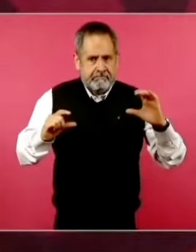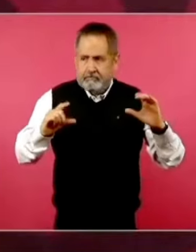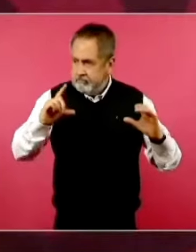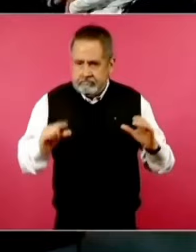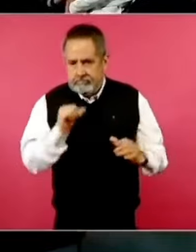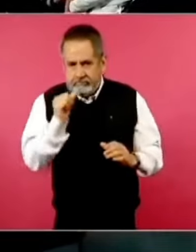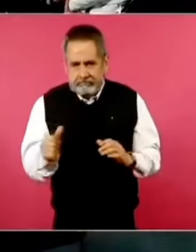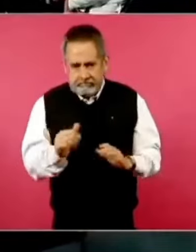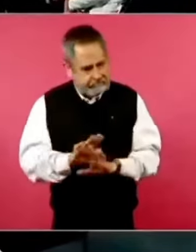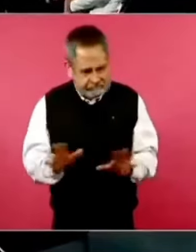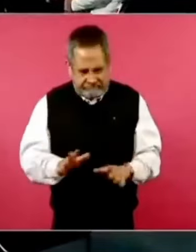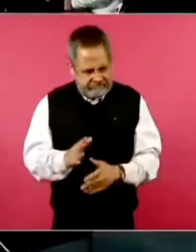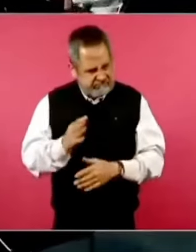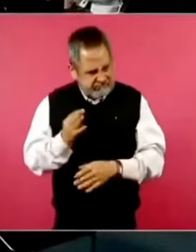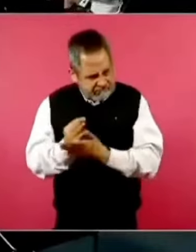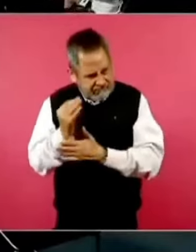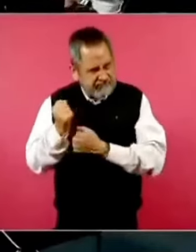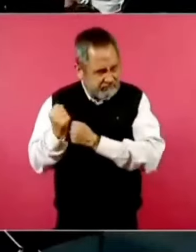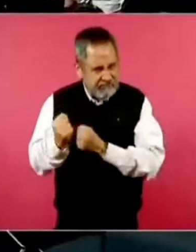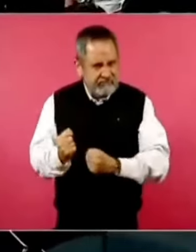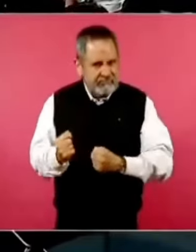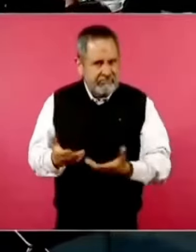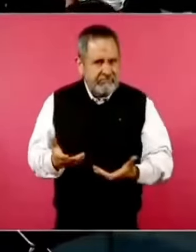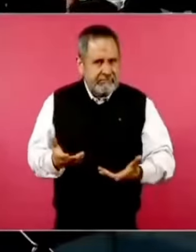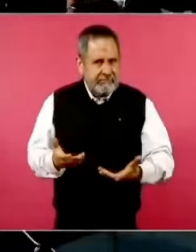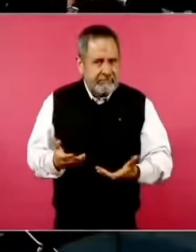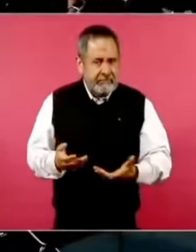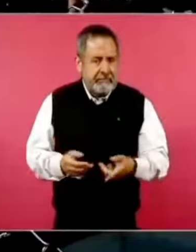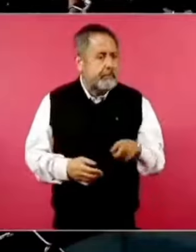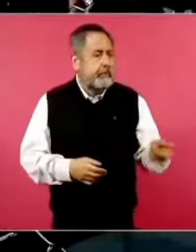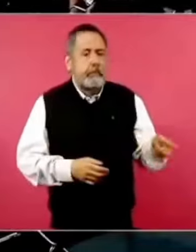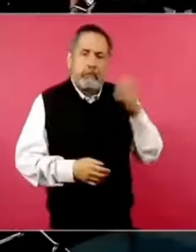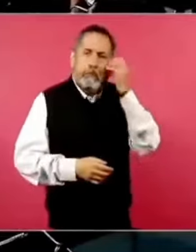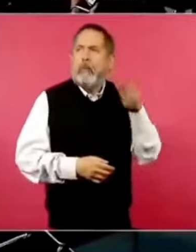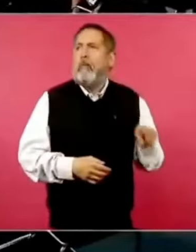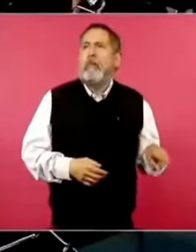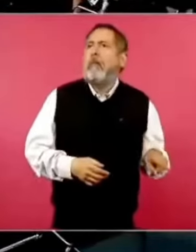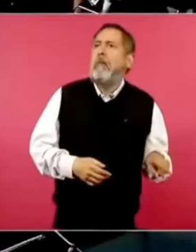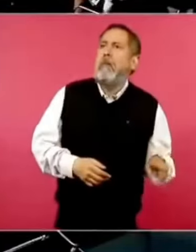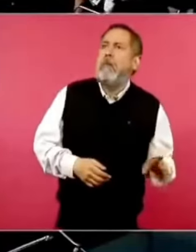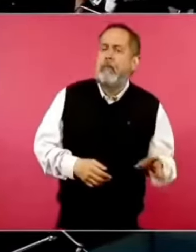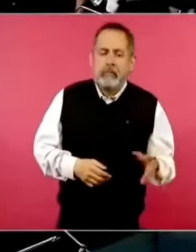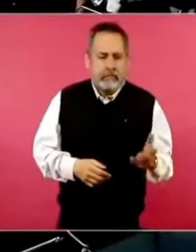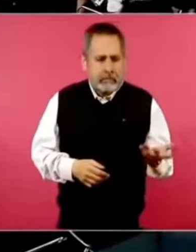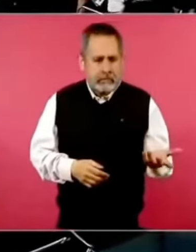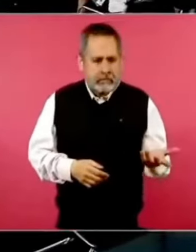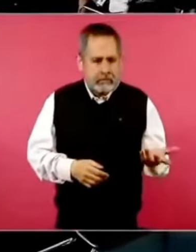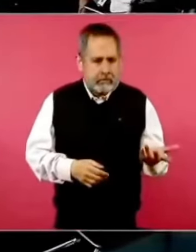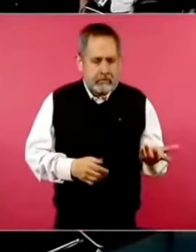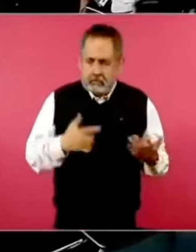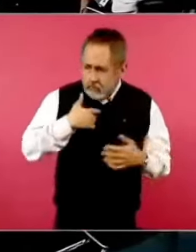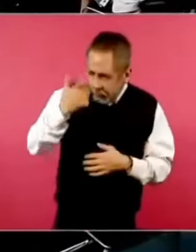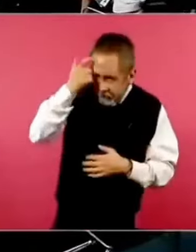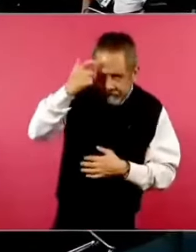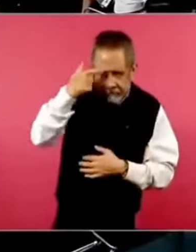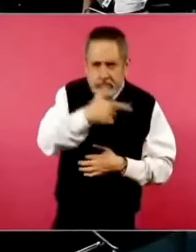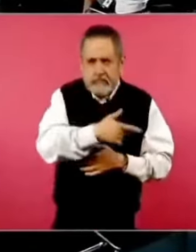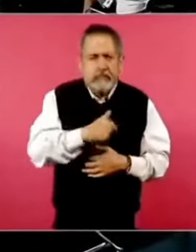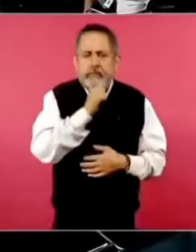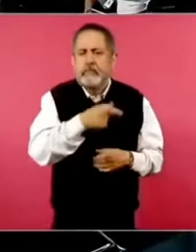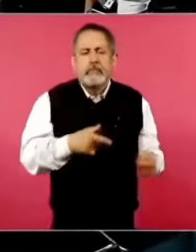Pero eso no lo toman en cuenta.